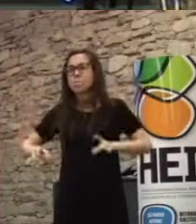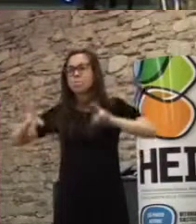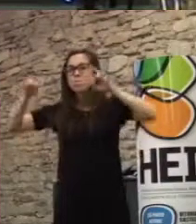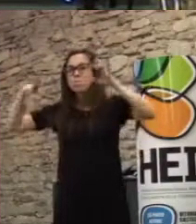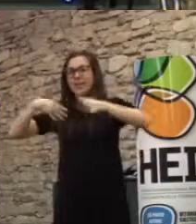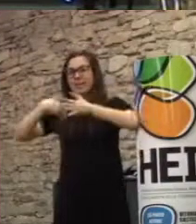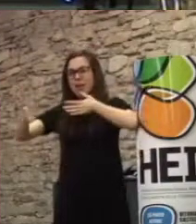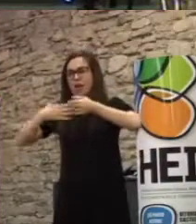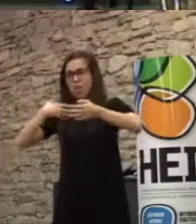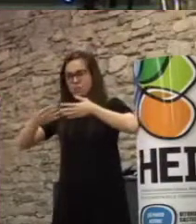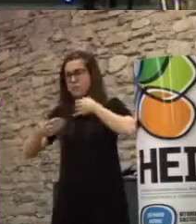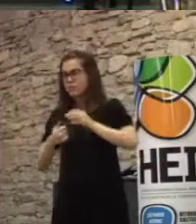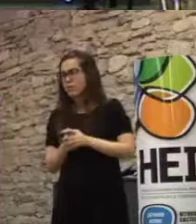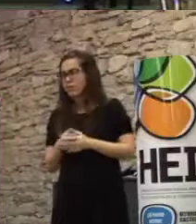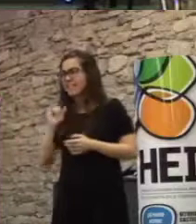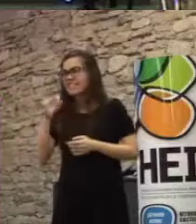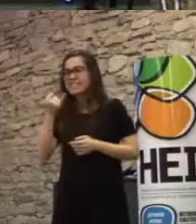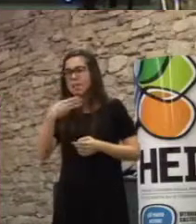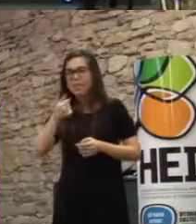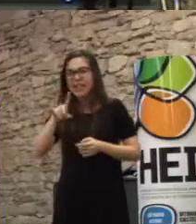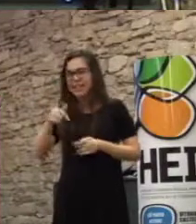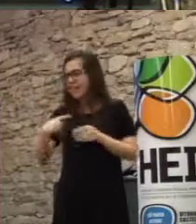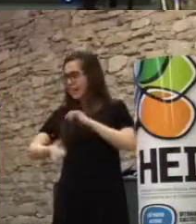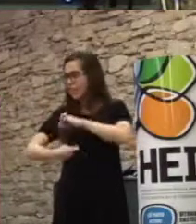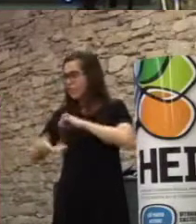isabel no tiene carta te podemos dejar unas